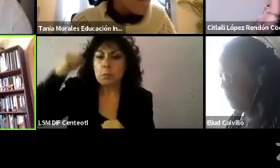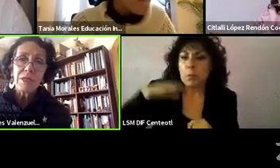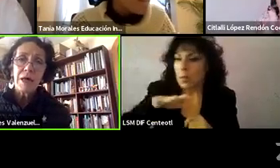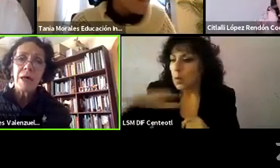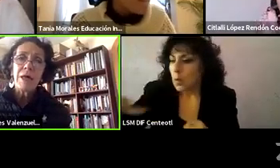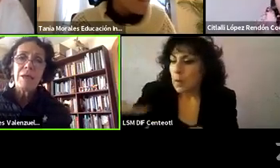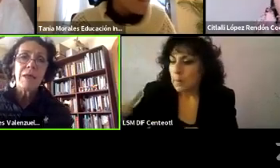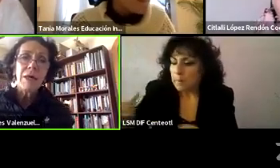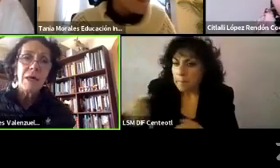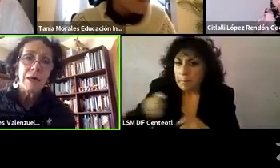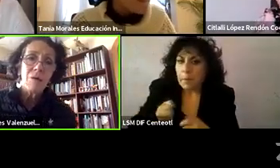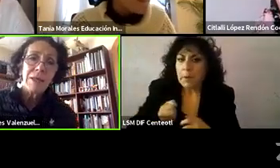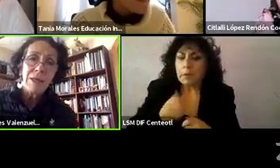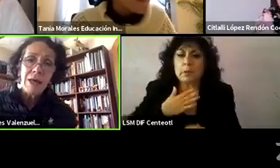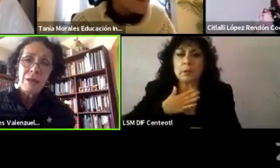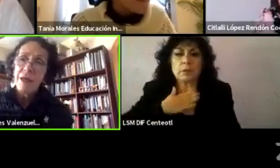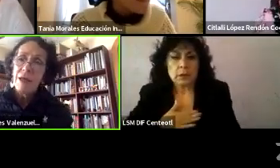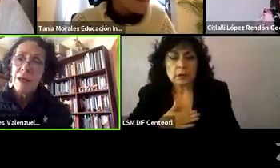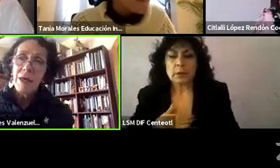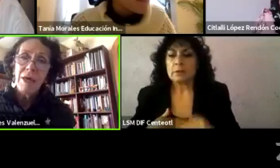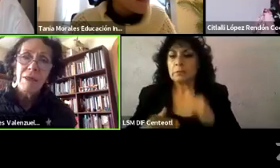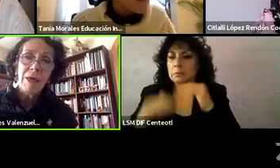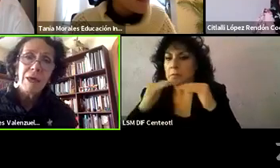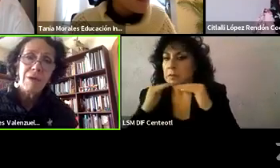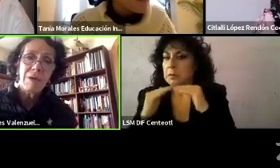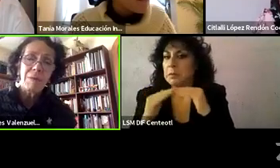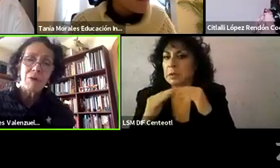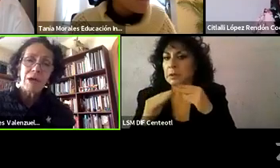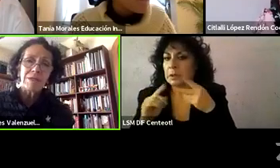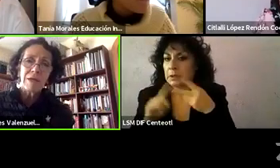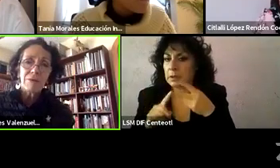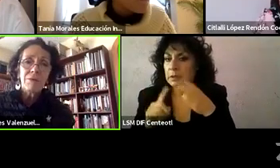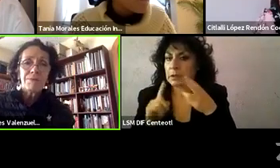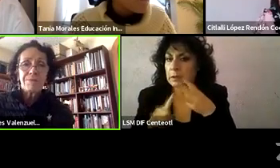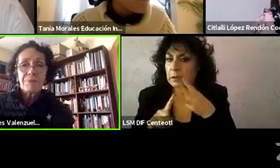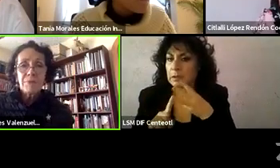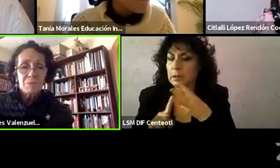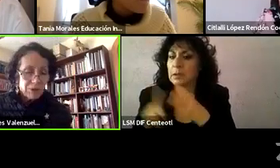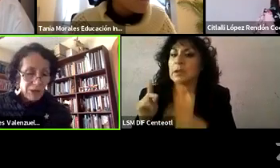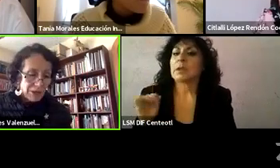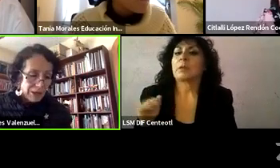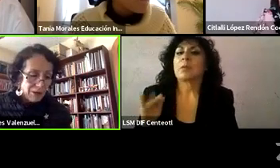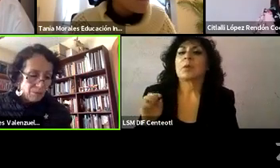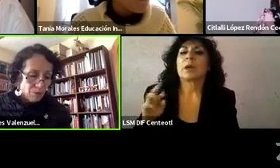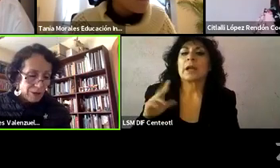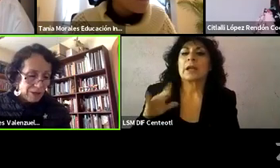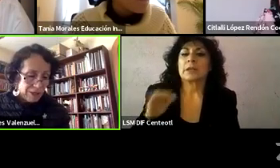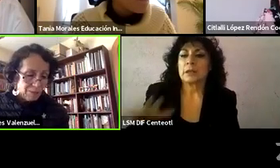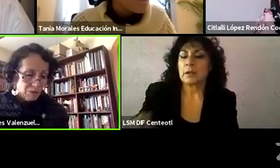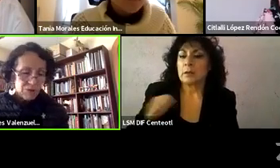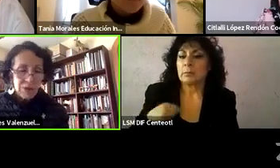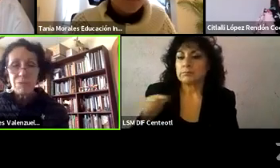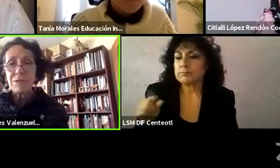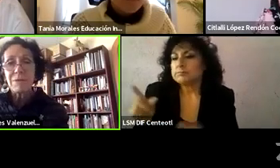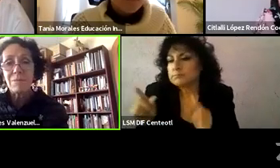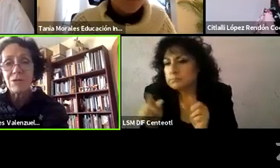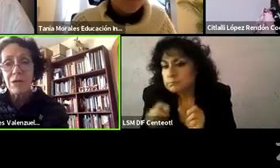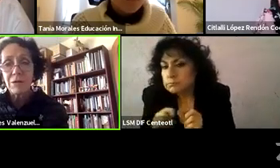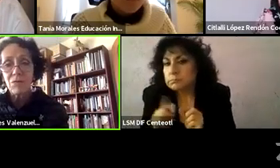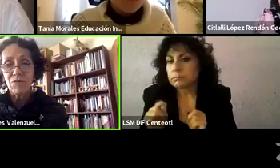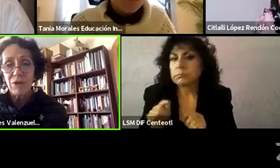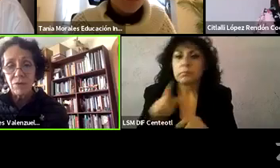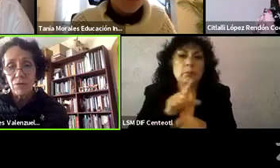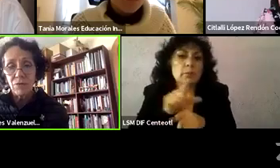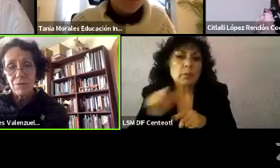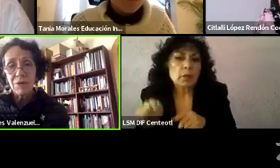justicia, de igualdad y de democracia, ¿no? podría dejarle un poco ahí y a lo mejor después hablamos